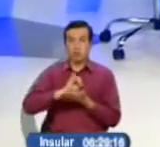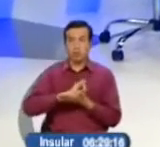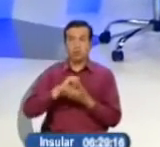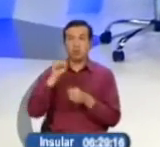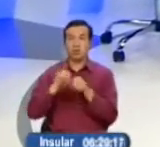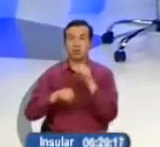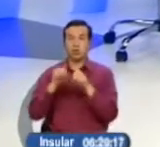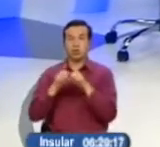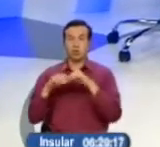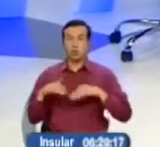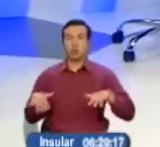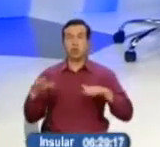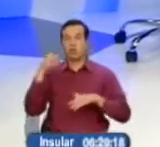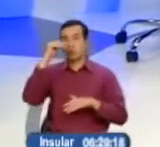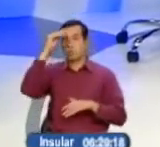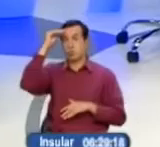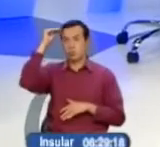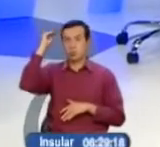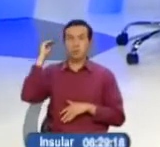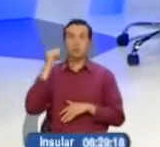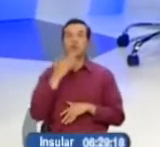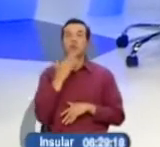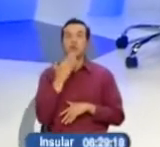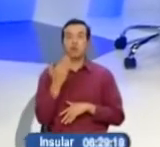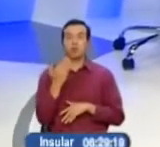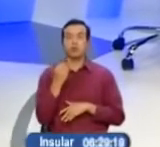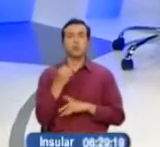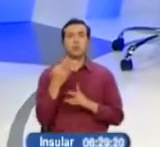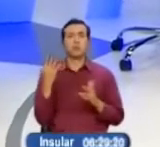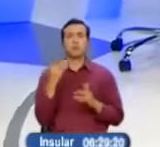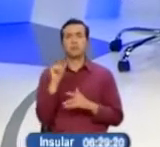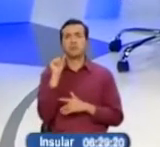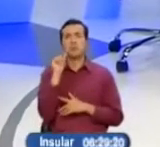destruyó Riobamba, ¿no? Tienen magnitudes